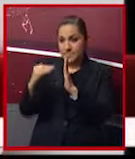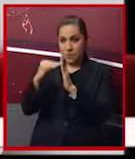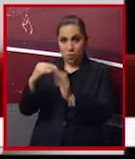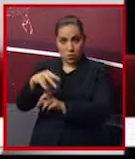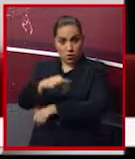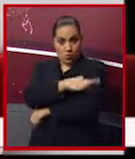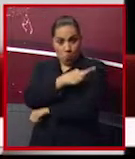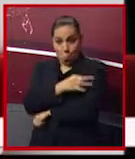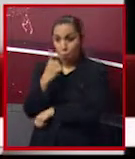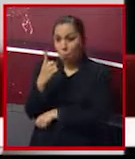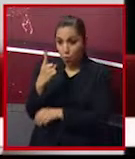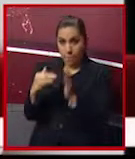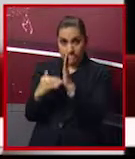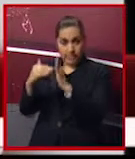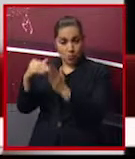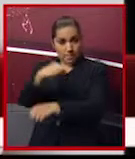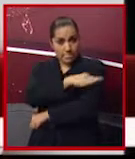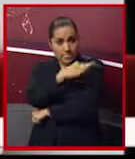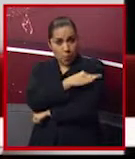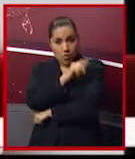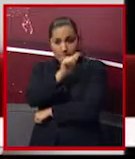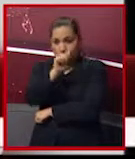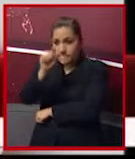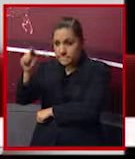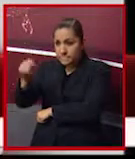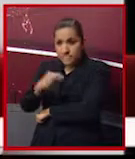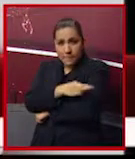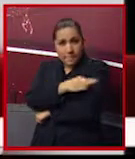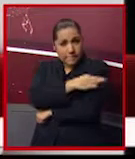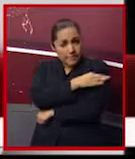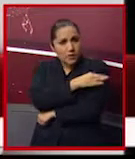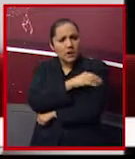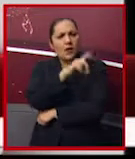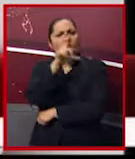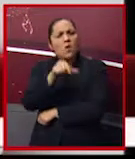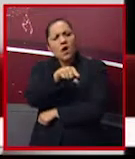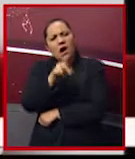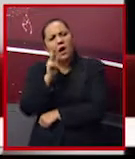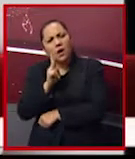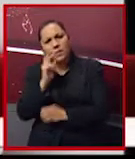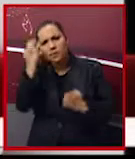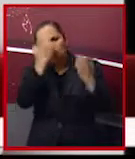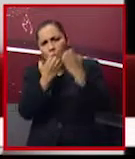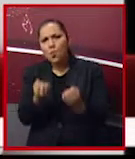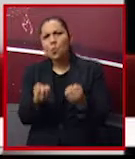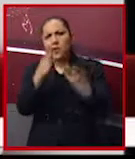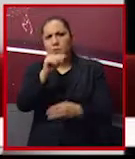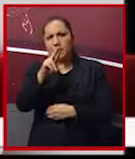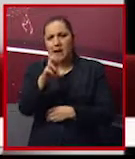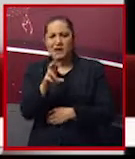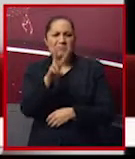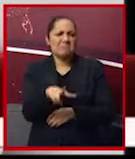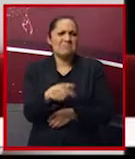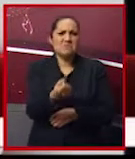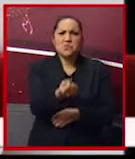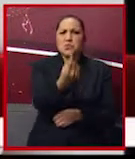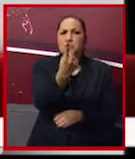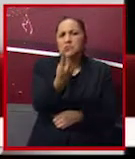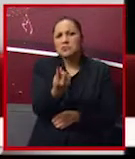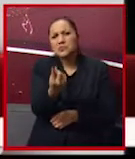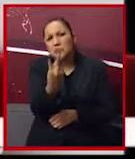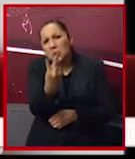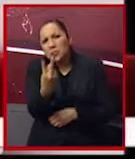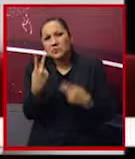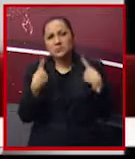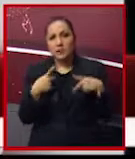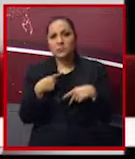Fueron ciertos tipos de vacunas que se dieron en ciertas temporadas, particularmente en 1976 y 77, donde